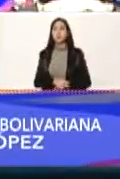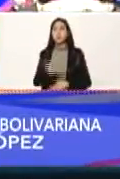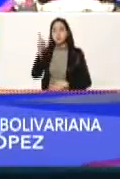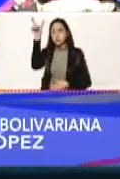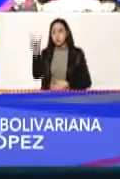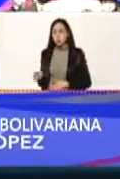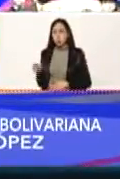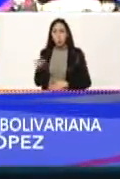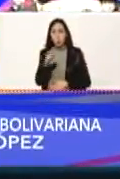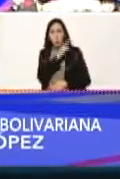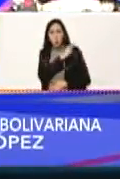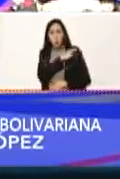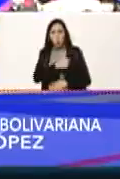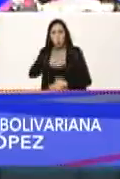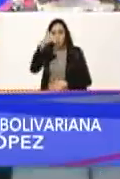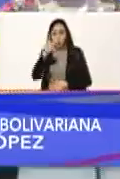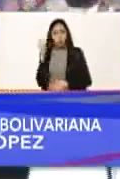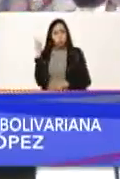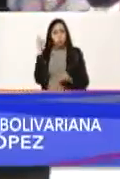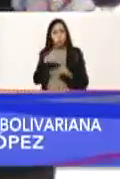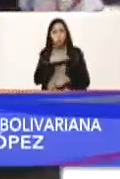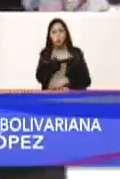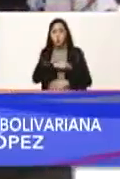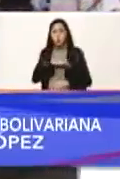Martínez, misión cumplida.